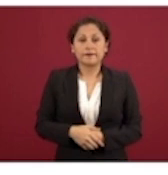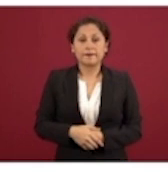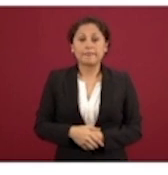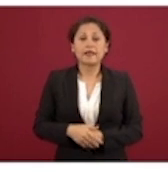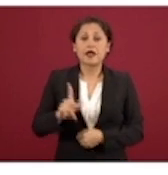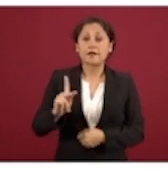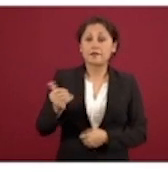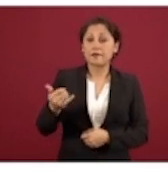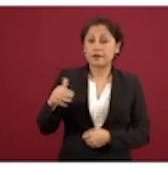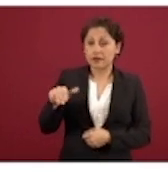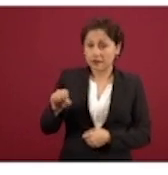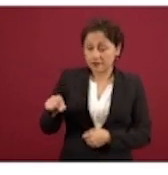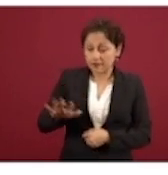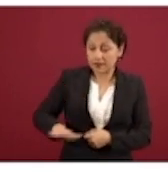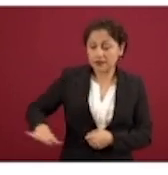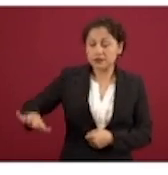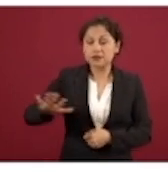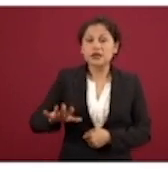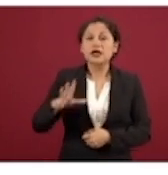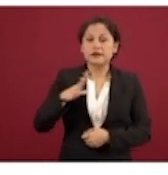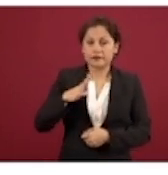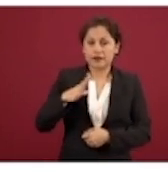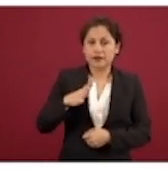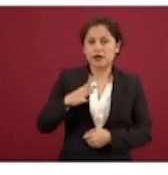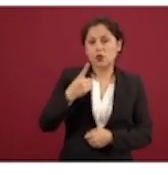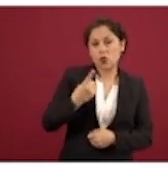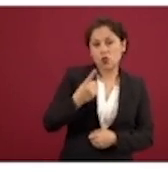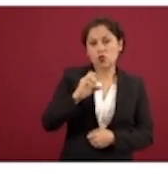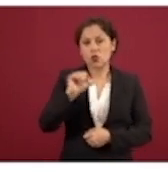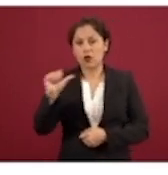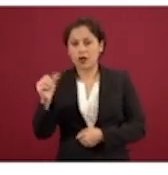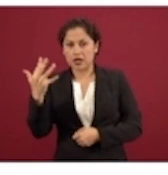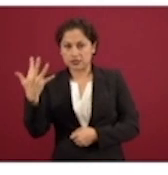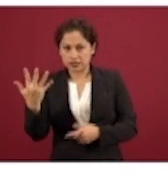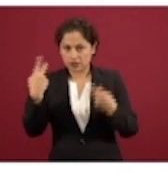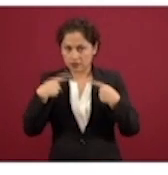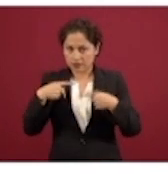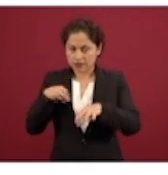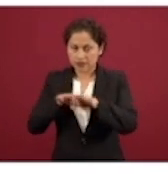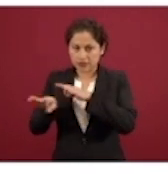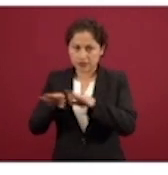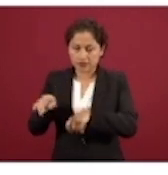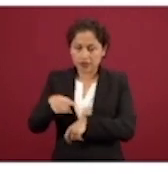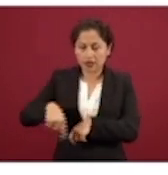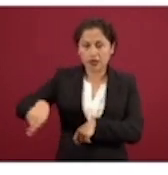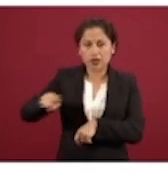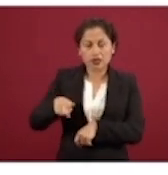microempresas de 1 a 5 trabajadores son las que más han resistido y más han